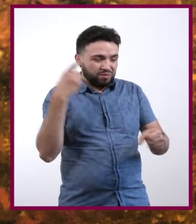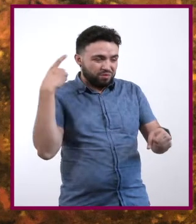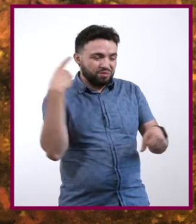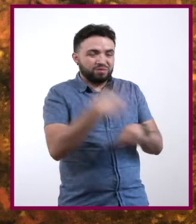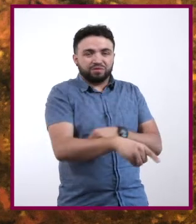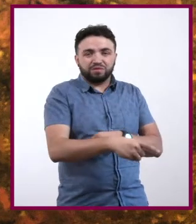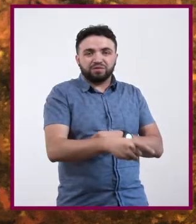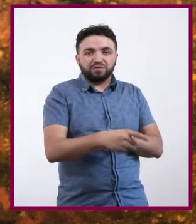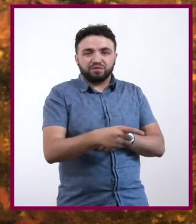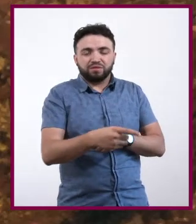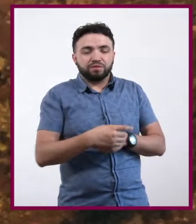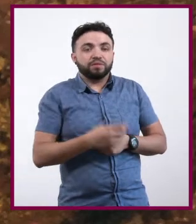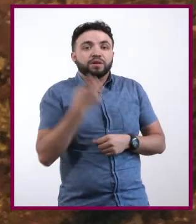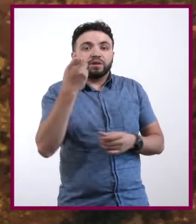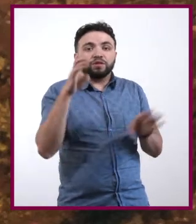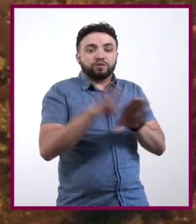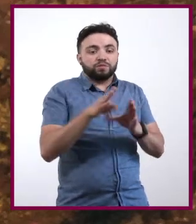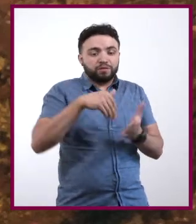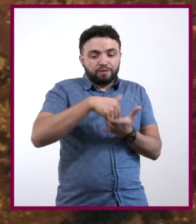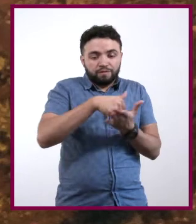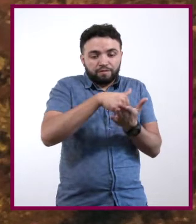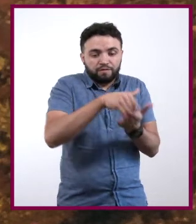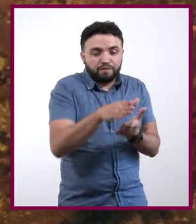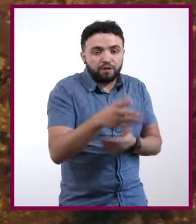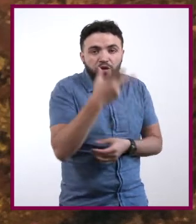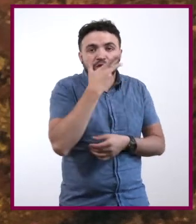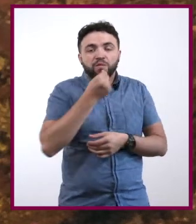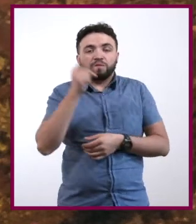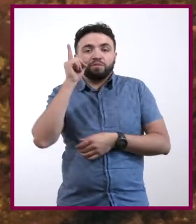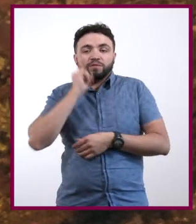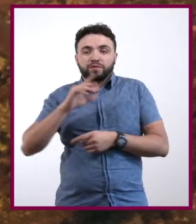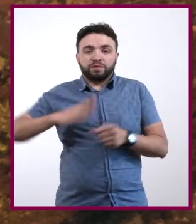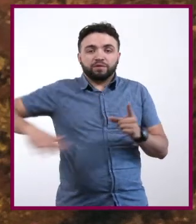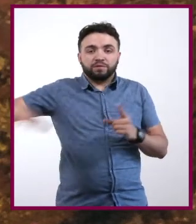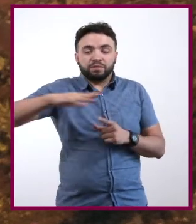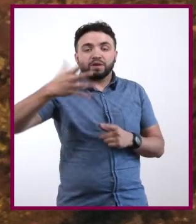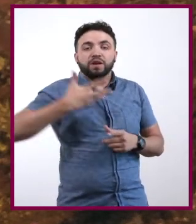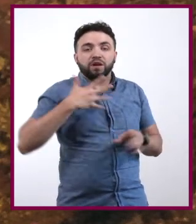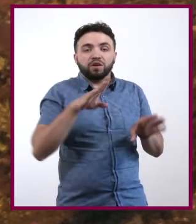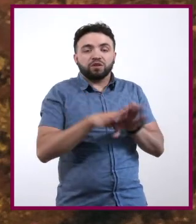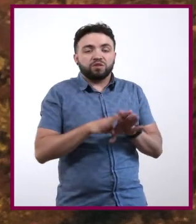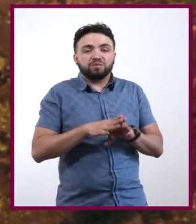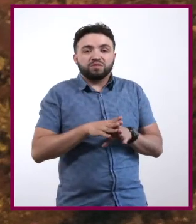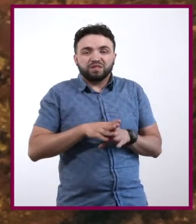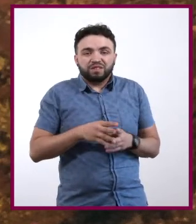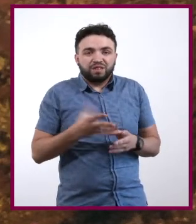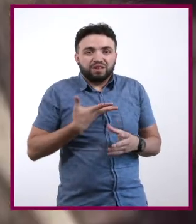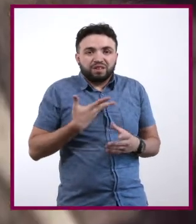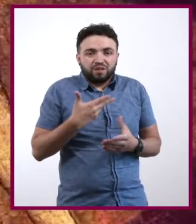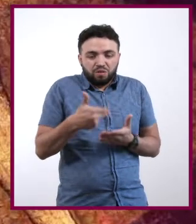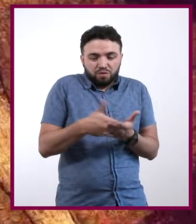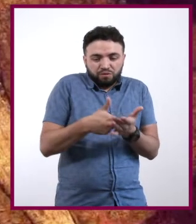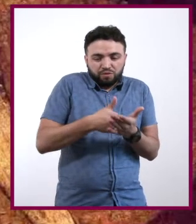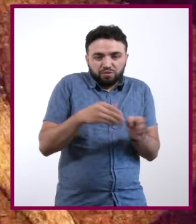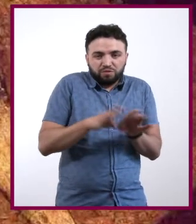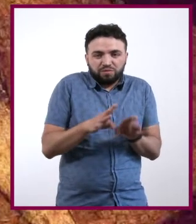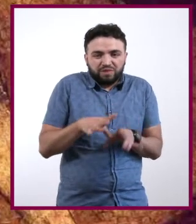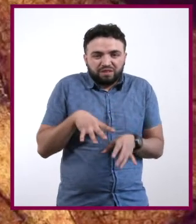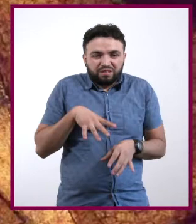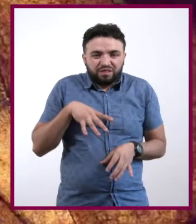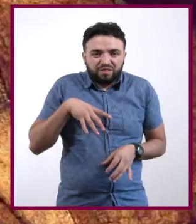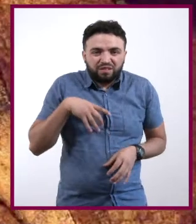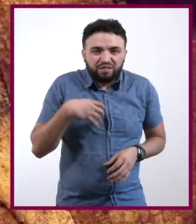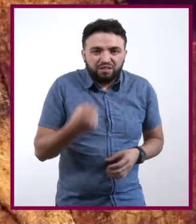están expulsando al hombre y a la mujer de su entorno, y están llenos de furia, de violencia, pero al mismo tiempo